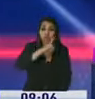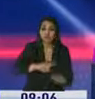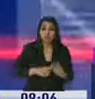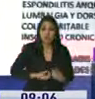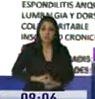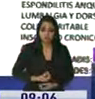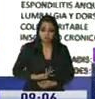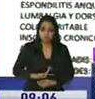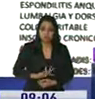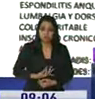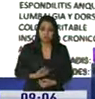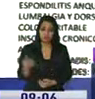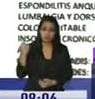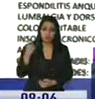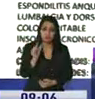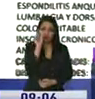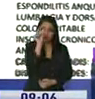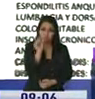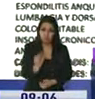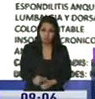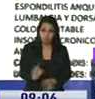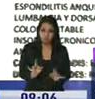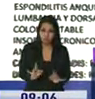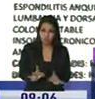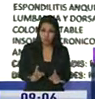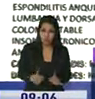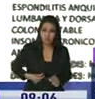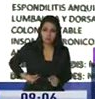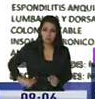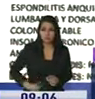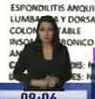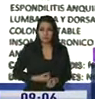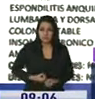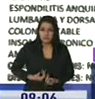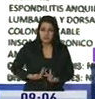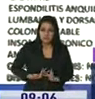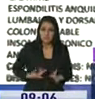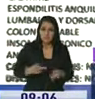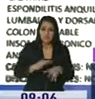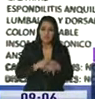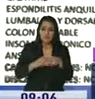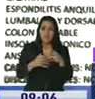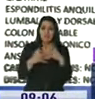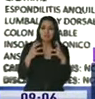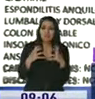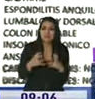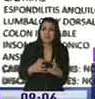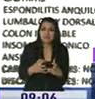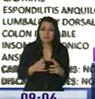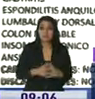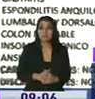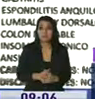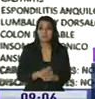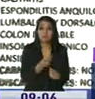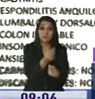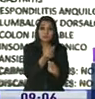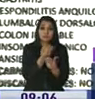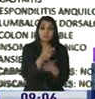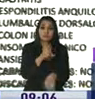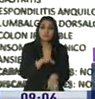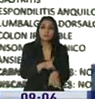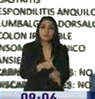gastritis, lumbalgia y dorsalgia, colon irritable y artritis crónica. El informe, que está sellado por un galeno